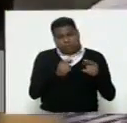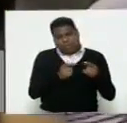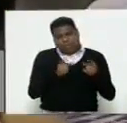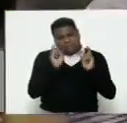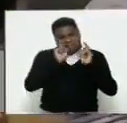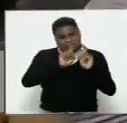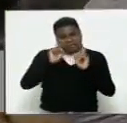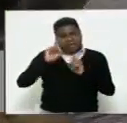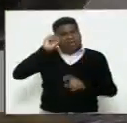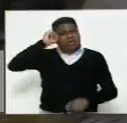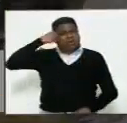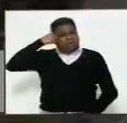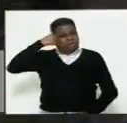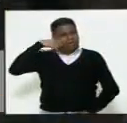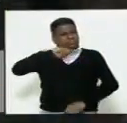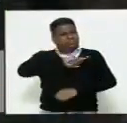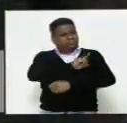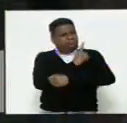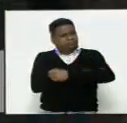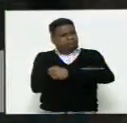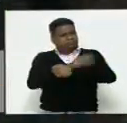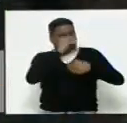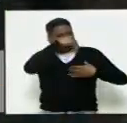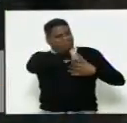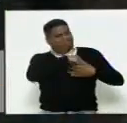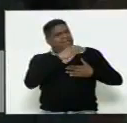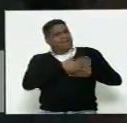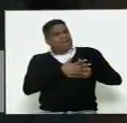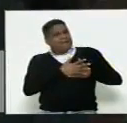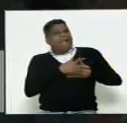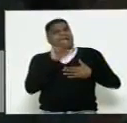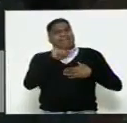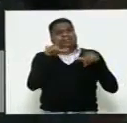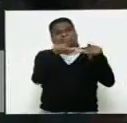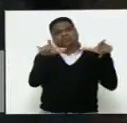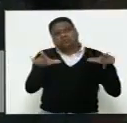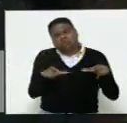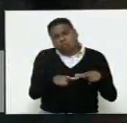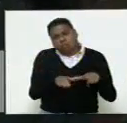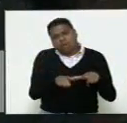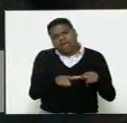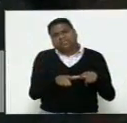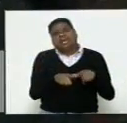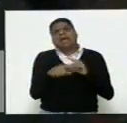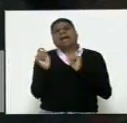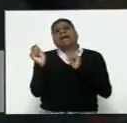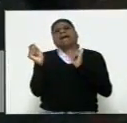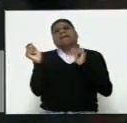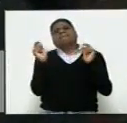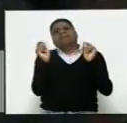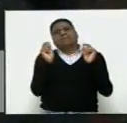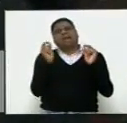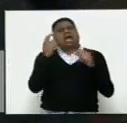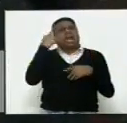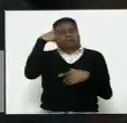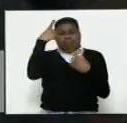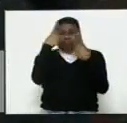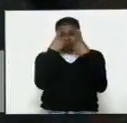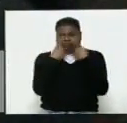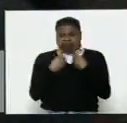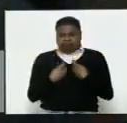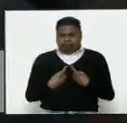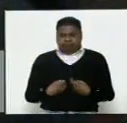a la mujer su poder, en esa formación ellas se descubrieron a ellas mismas, reconocieron su propio